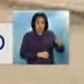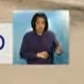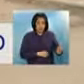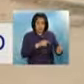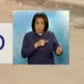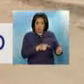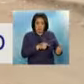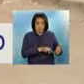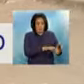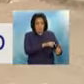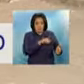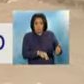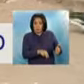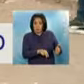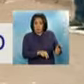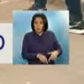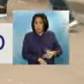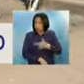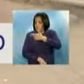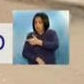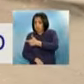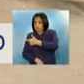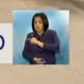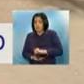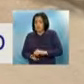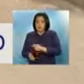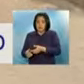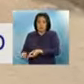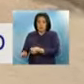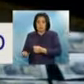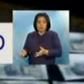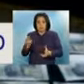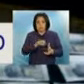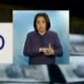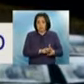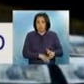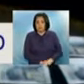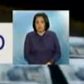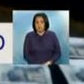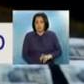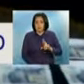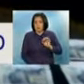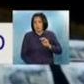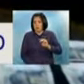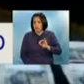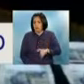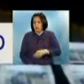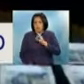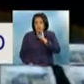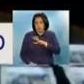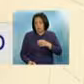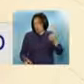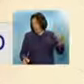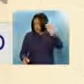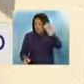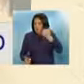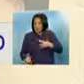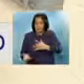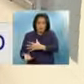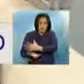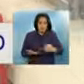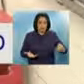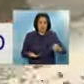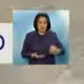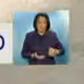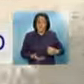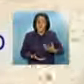De él bajó un delincuente armado que lo encañonó y lo obligó a subir. Román dijo que lo cogotearon, le quitaron la bolsa de dinero